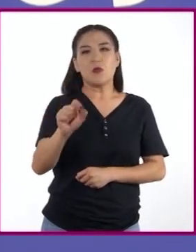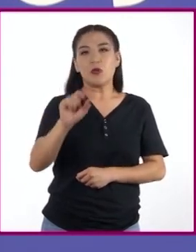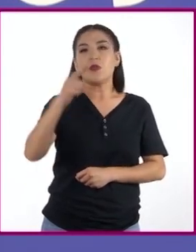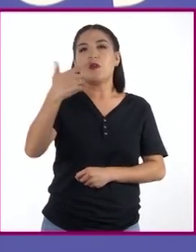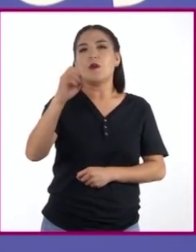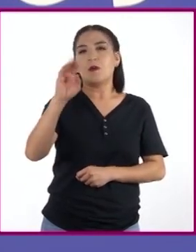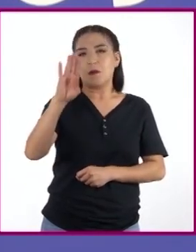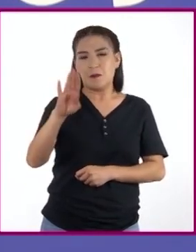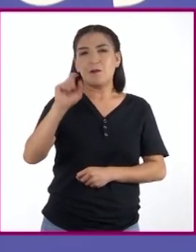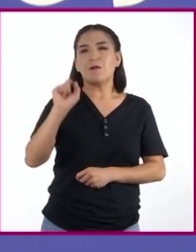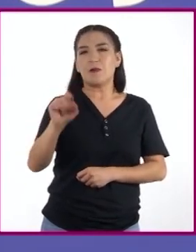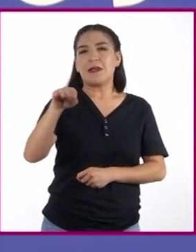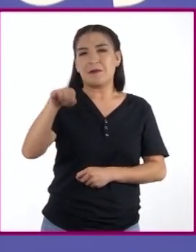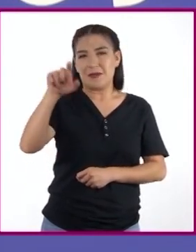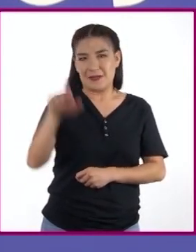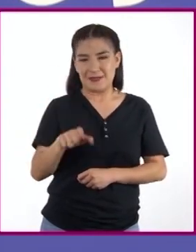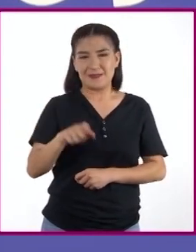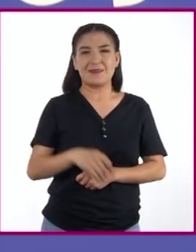www.conalitec.gov.mx.